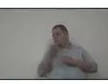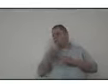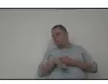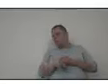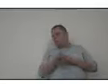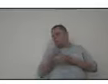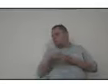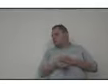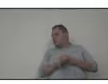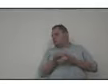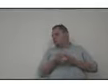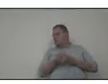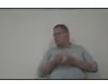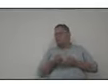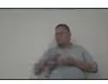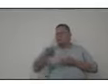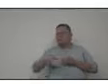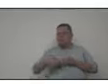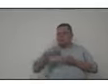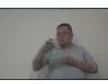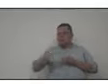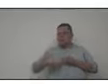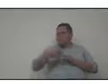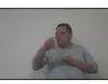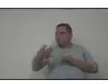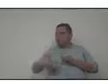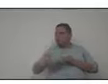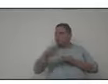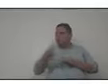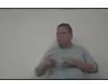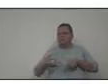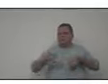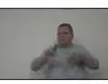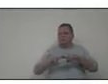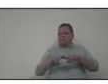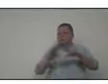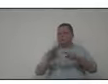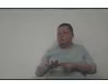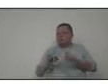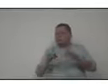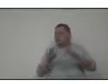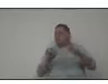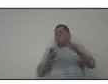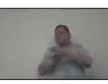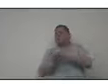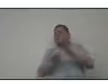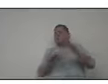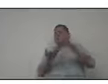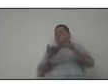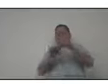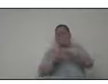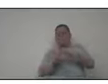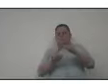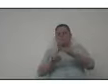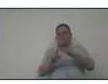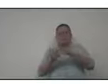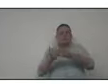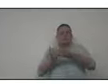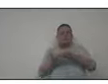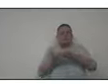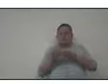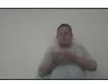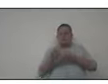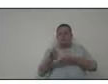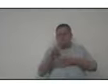y nosotros suministrándolos y eso genera pues un costo ahí, y en materia de prevención, pues eso no ayuda mucho. Si tienen